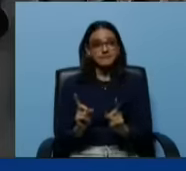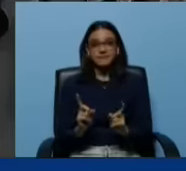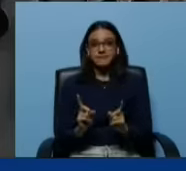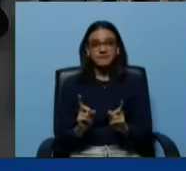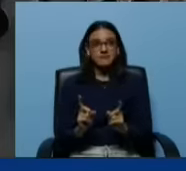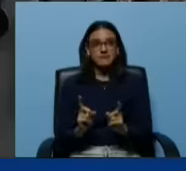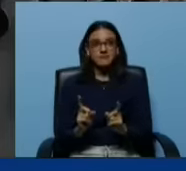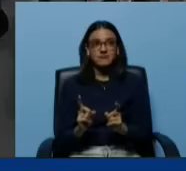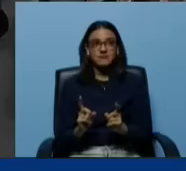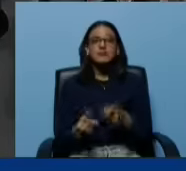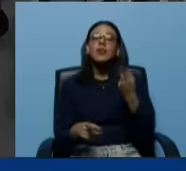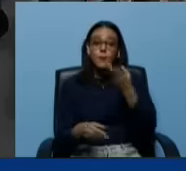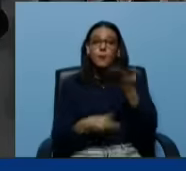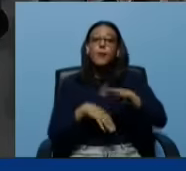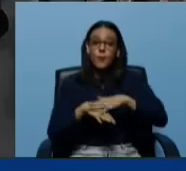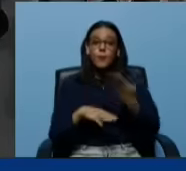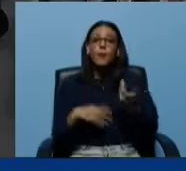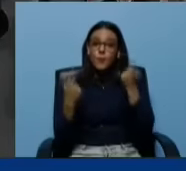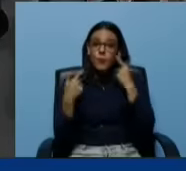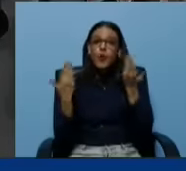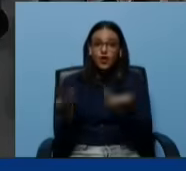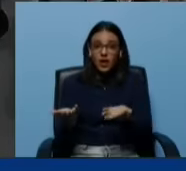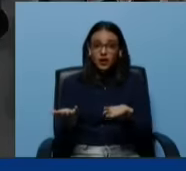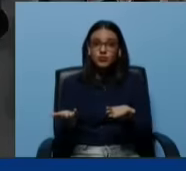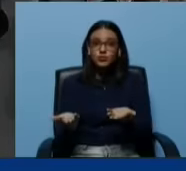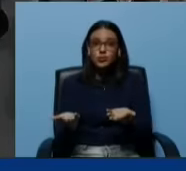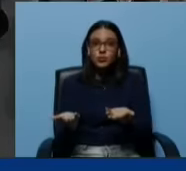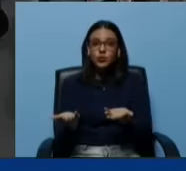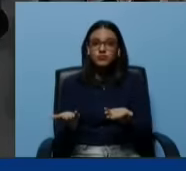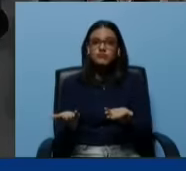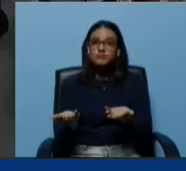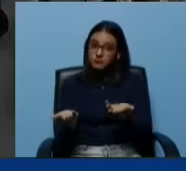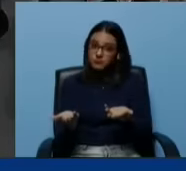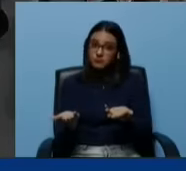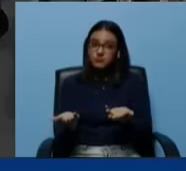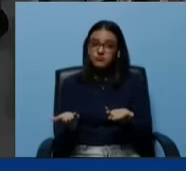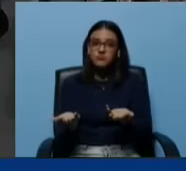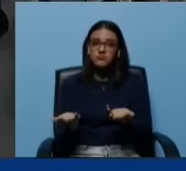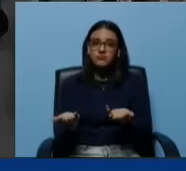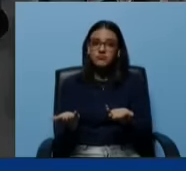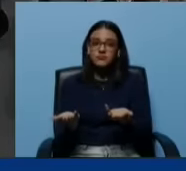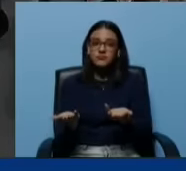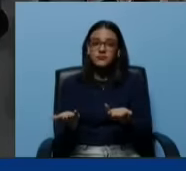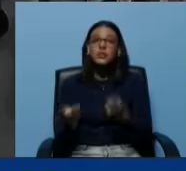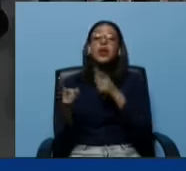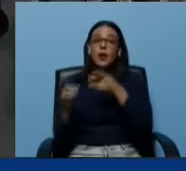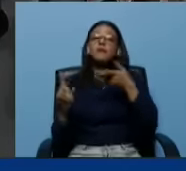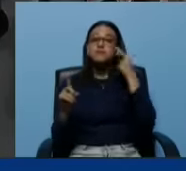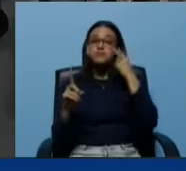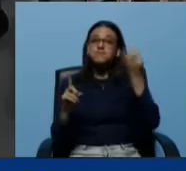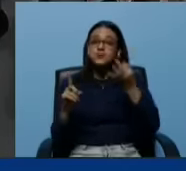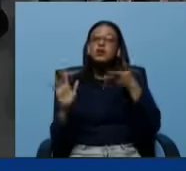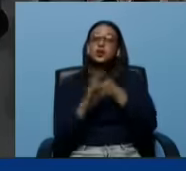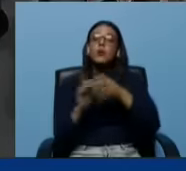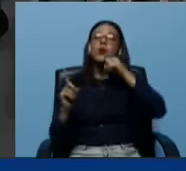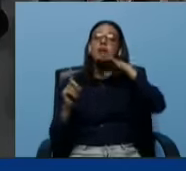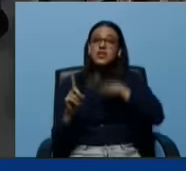Y el hecho es que en la historia de este